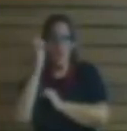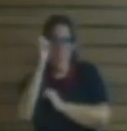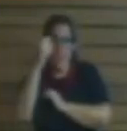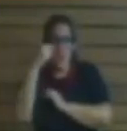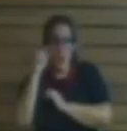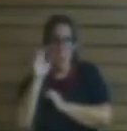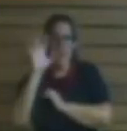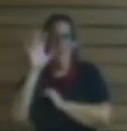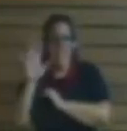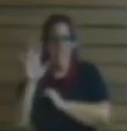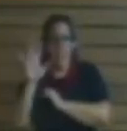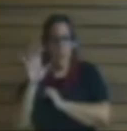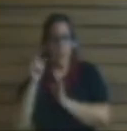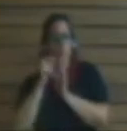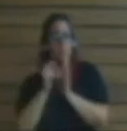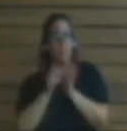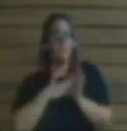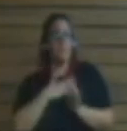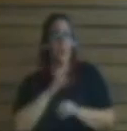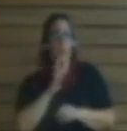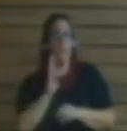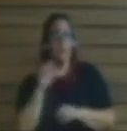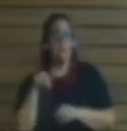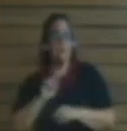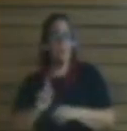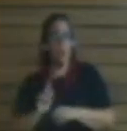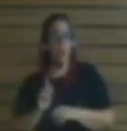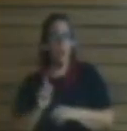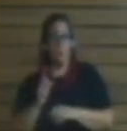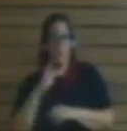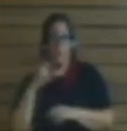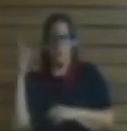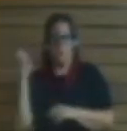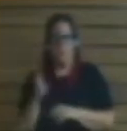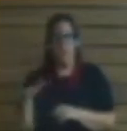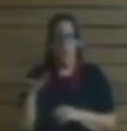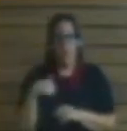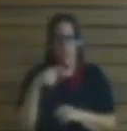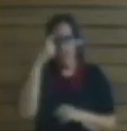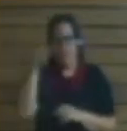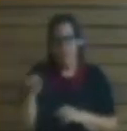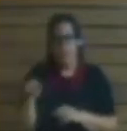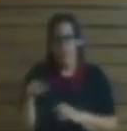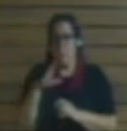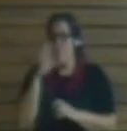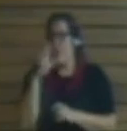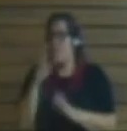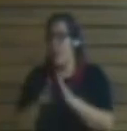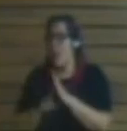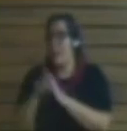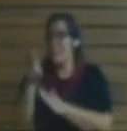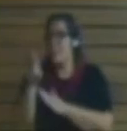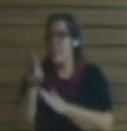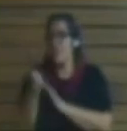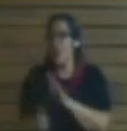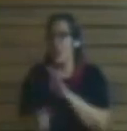0,5. No es un dato de UPN. Les digo dónde está, les digo cuál es la fuente. Por lo tanto, el crecimiento,